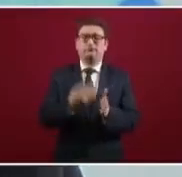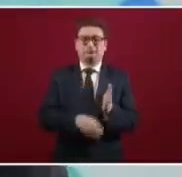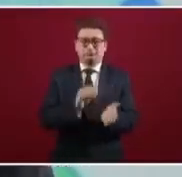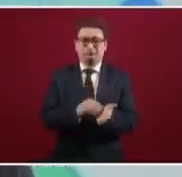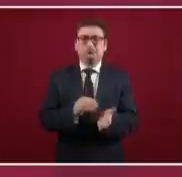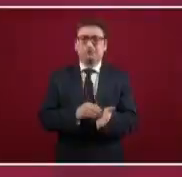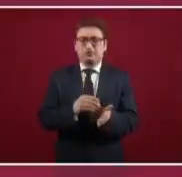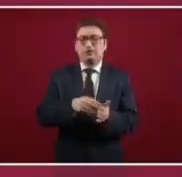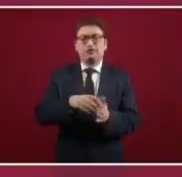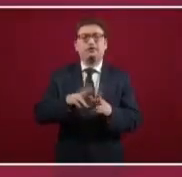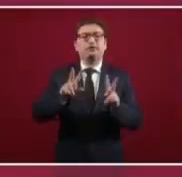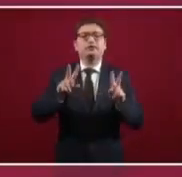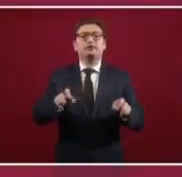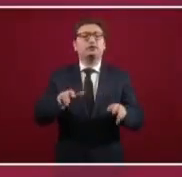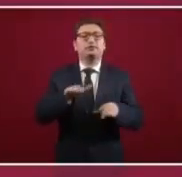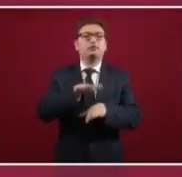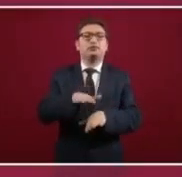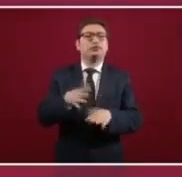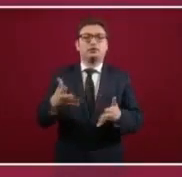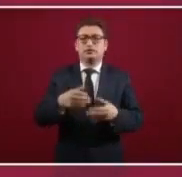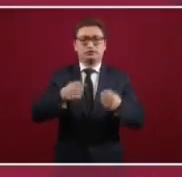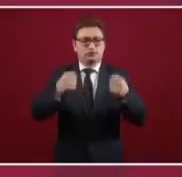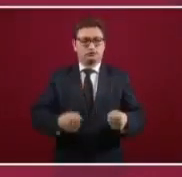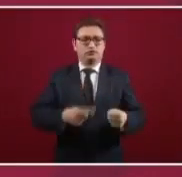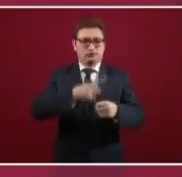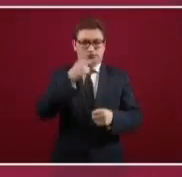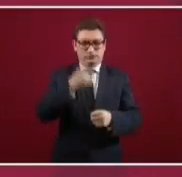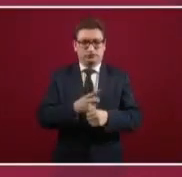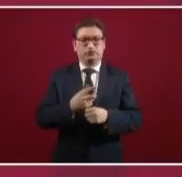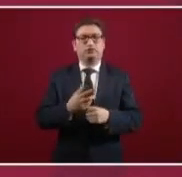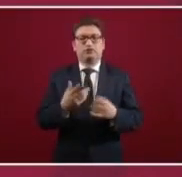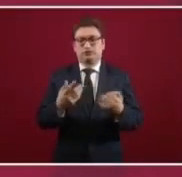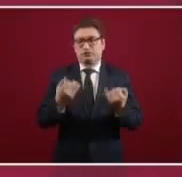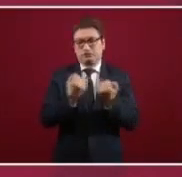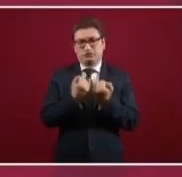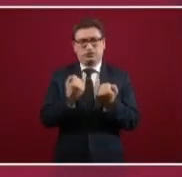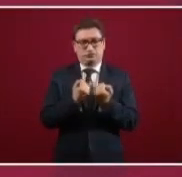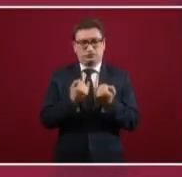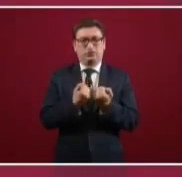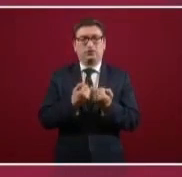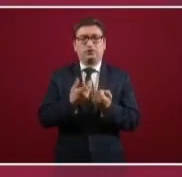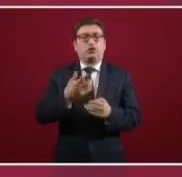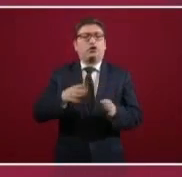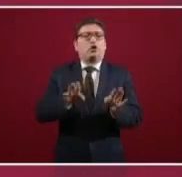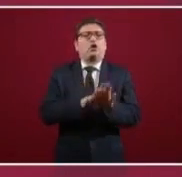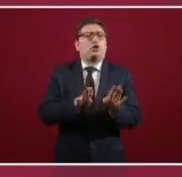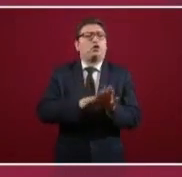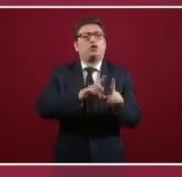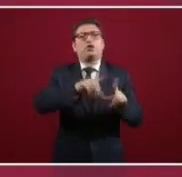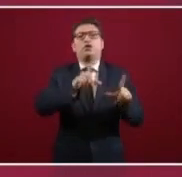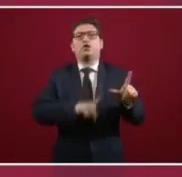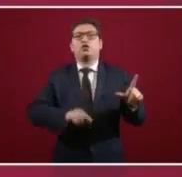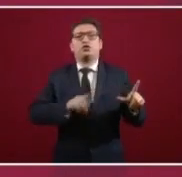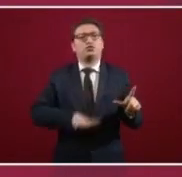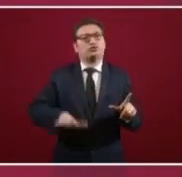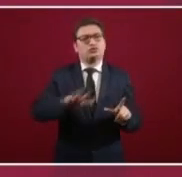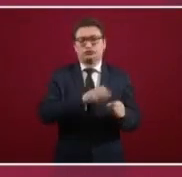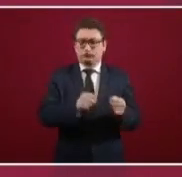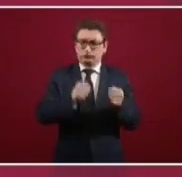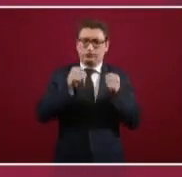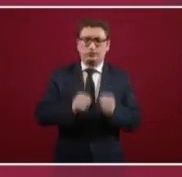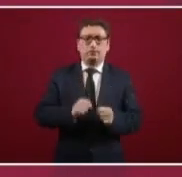materia de seguridad es como garantizar la paz la tranquilidad